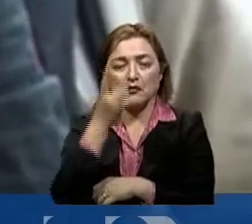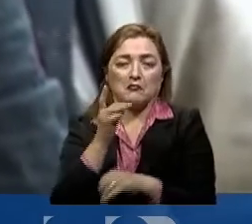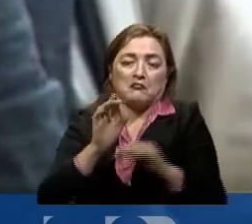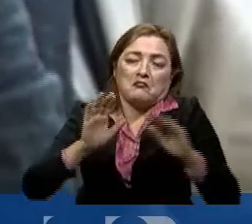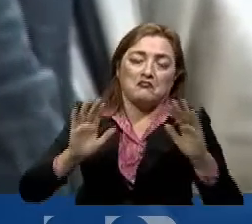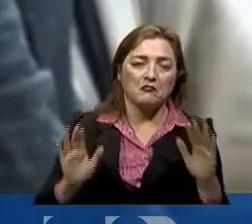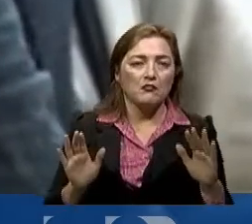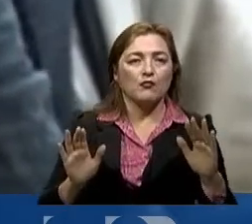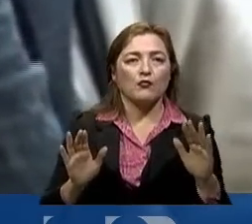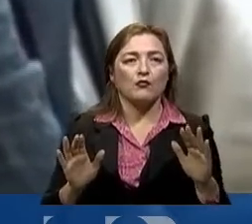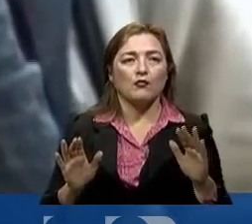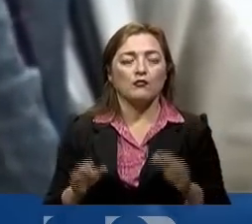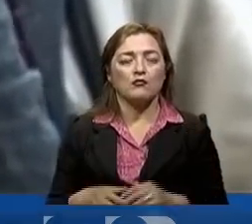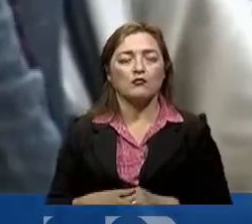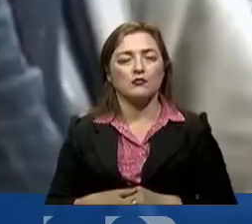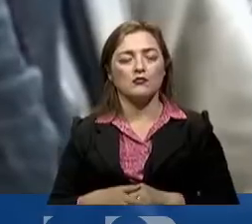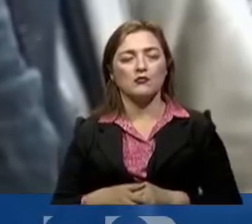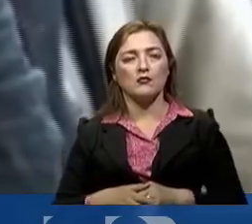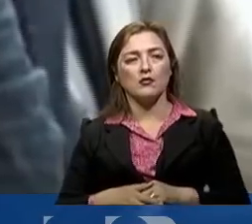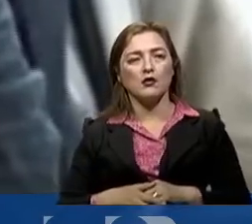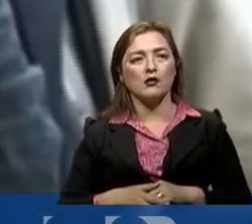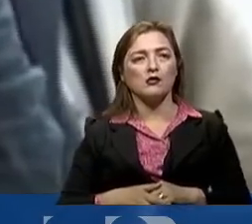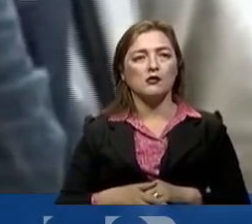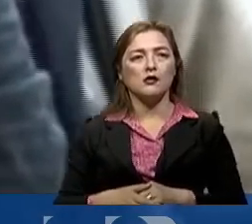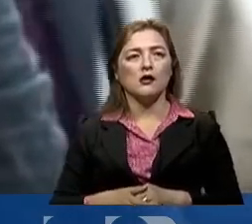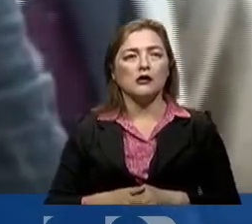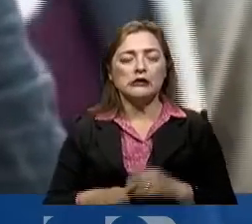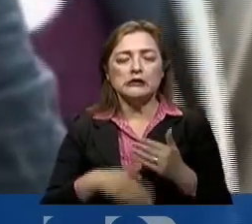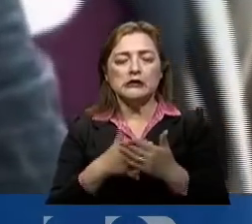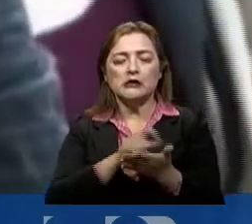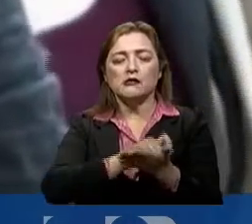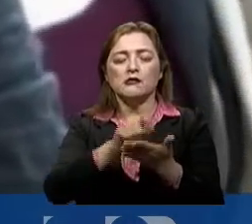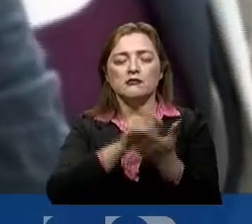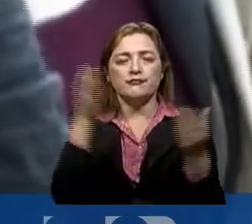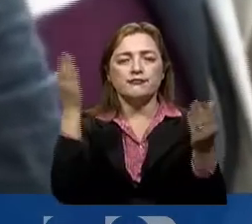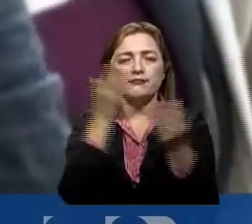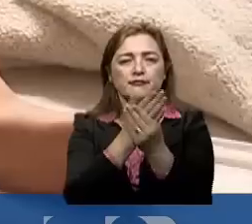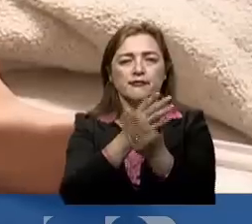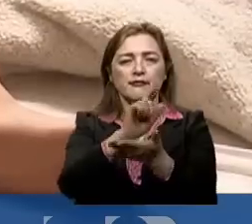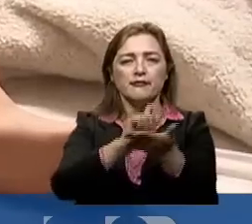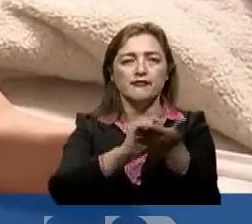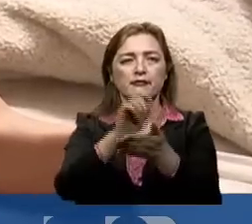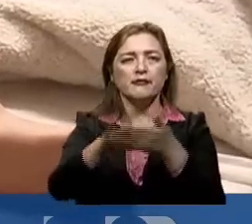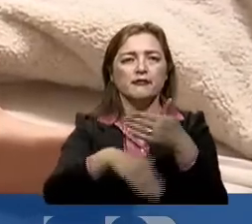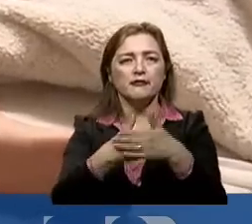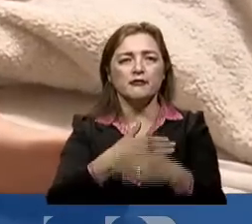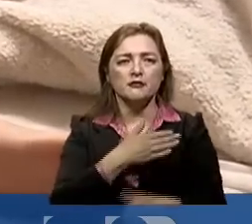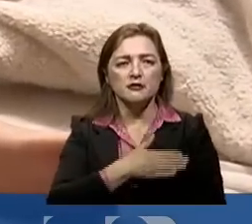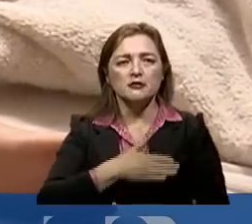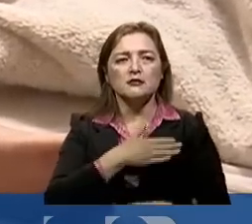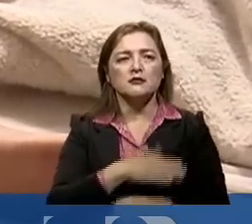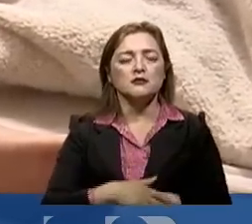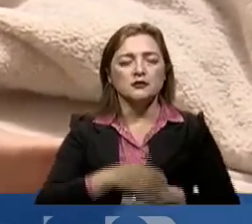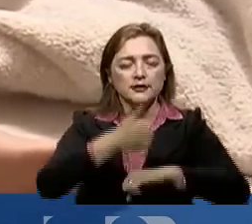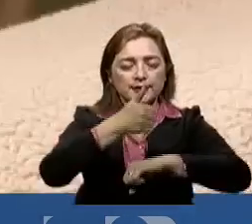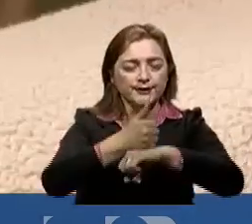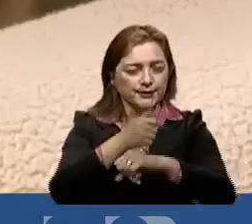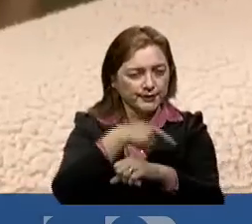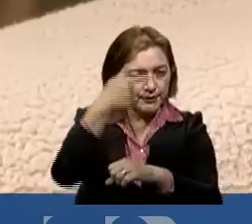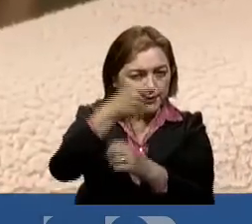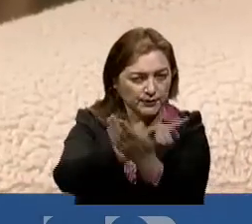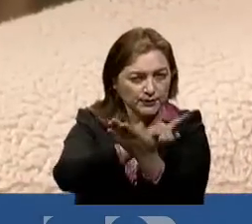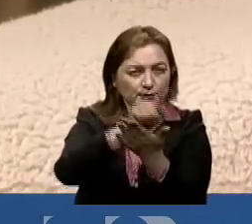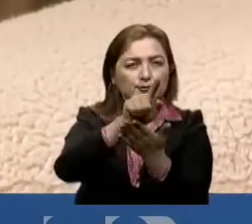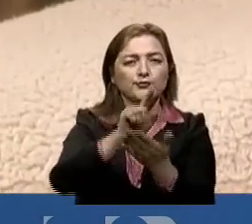tomen, pero todo que quede asentado en un acta, por favor, y con todas sus firmas. Según las autoridades, en las siguientes semanas